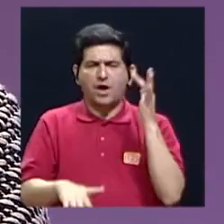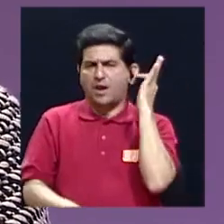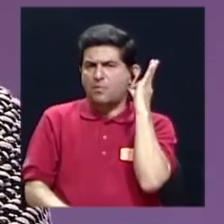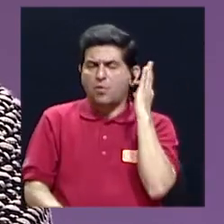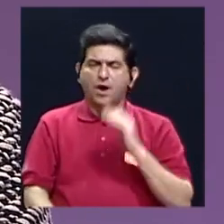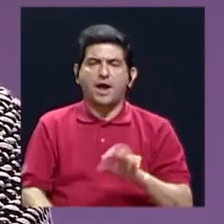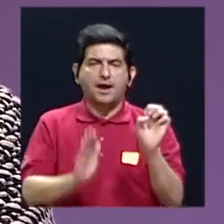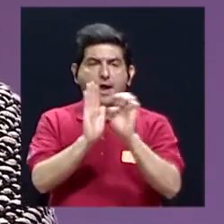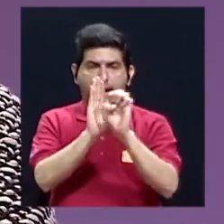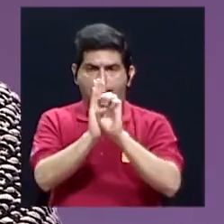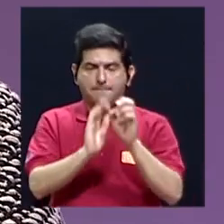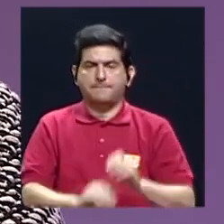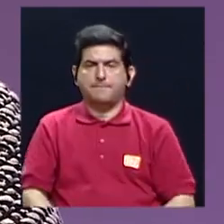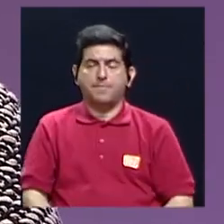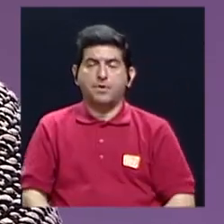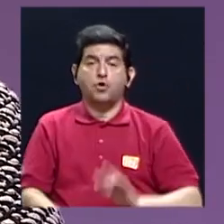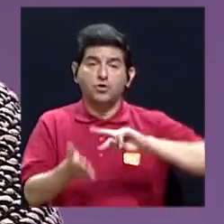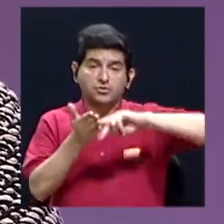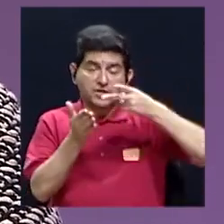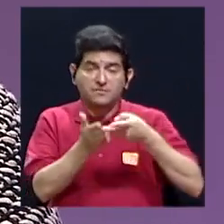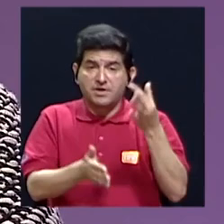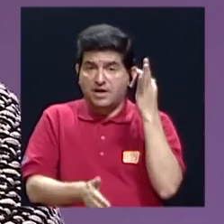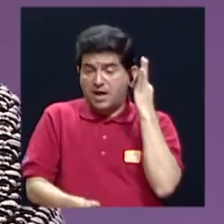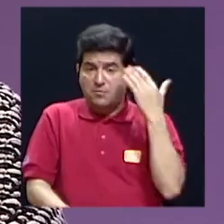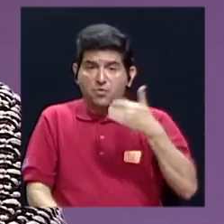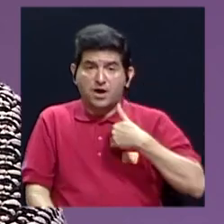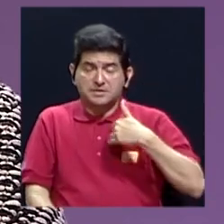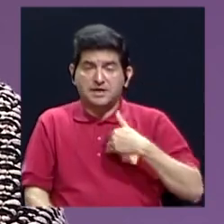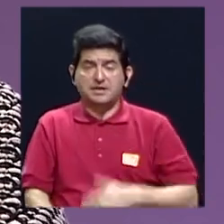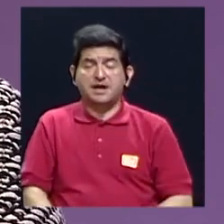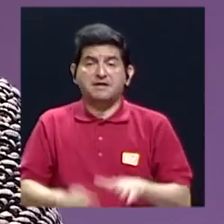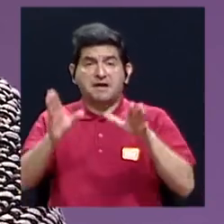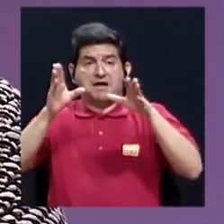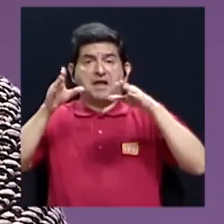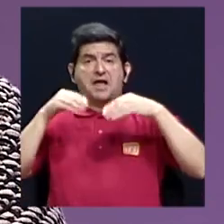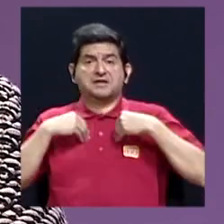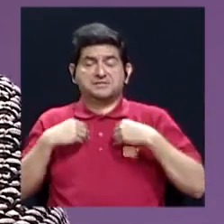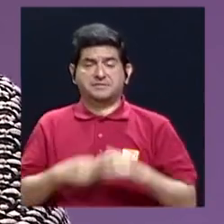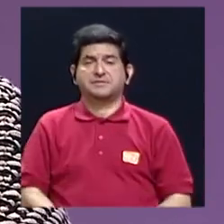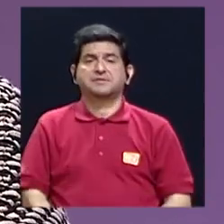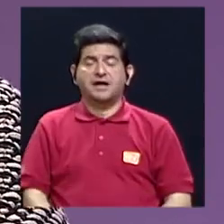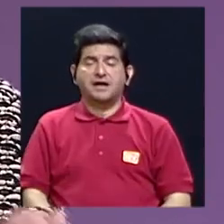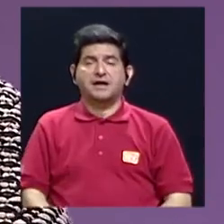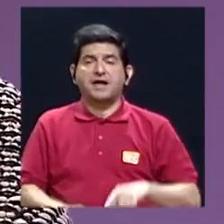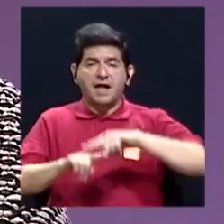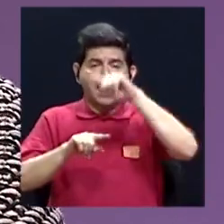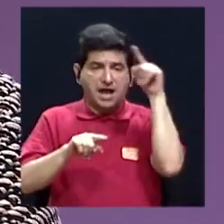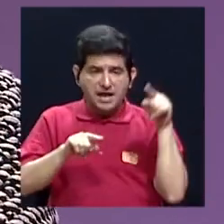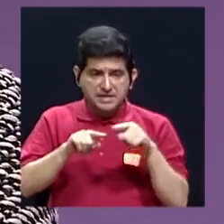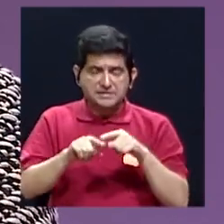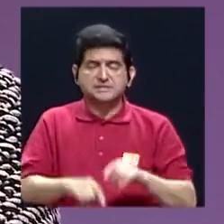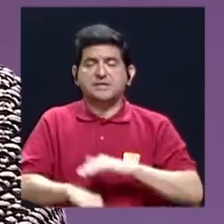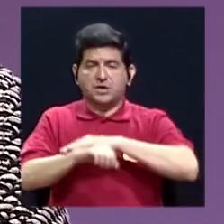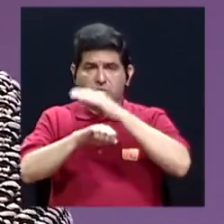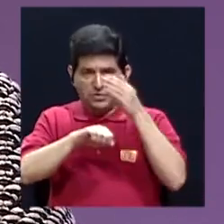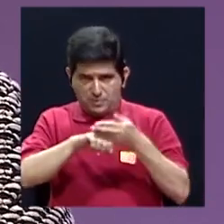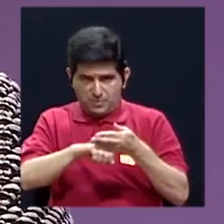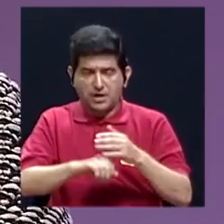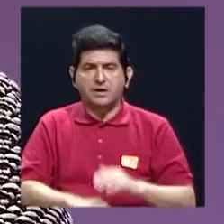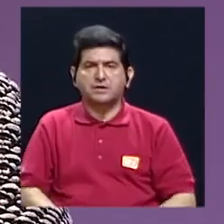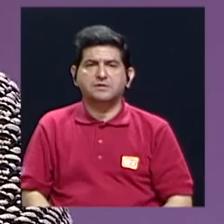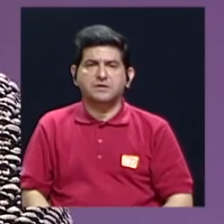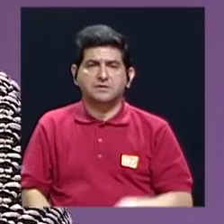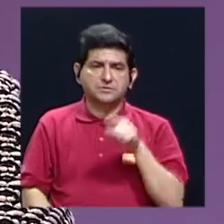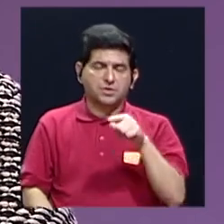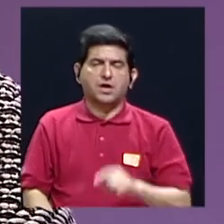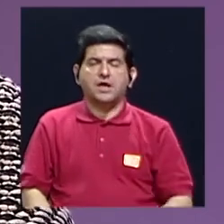mujer. Por ejemplo, implicarían que la mujer se tenga que someter en cada ciclo o en cada embarazo